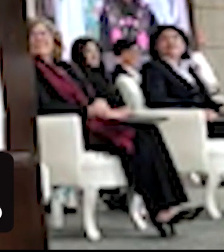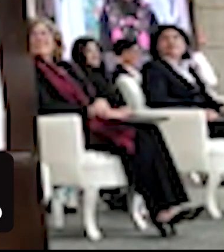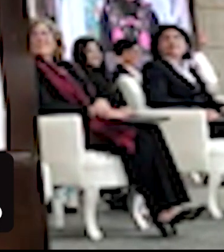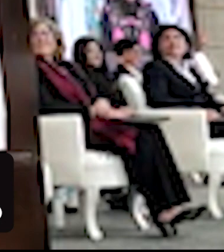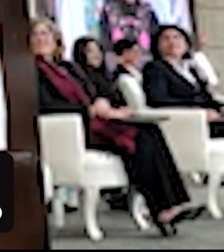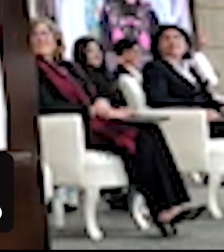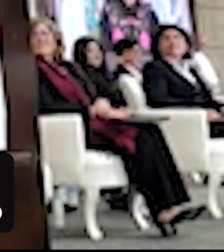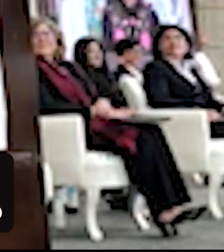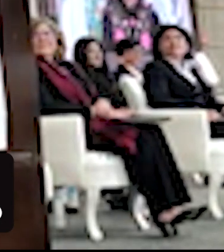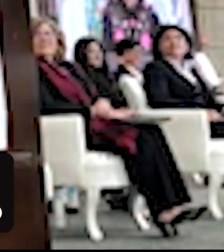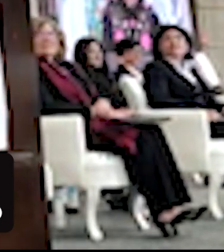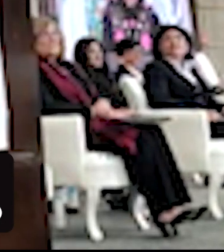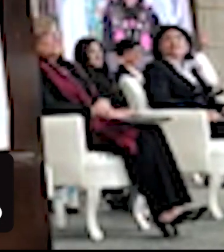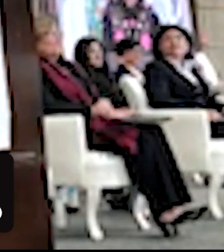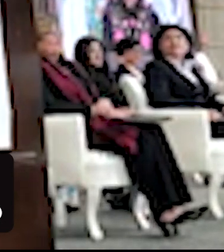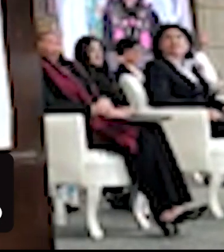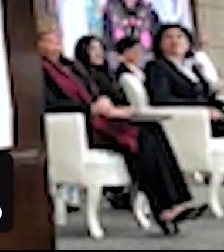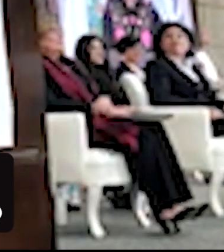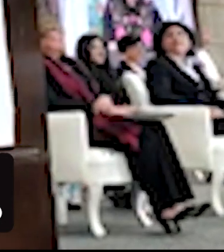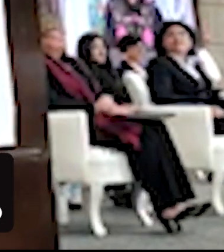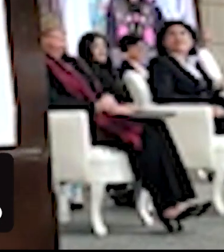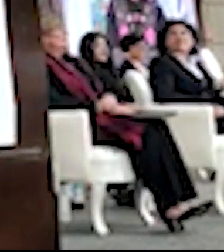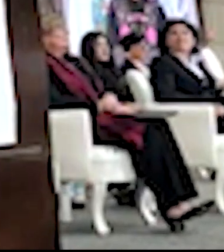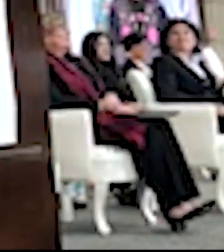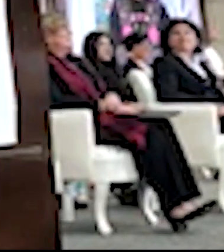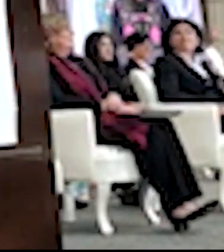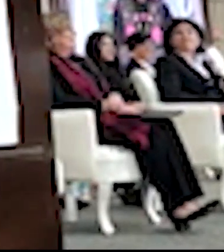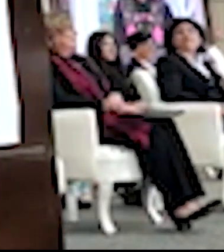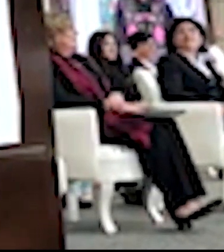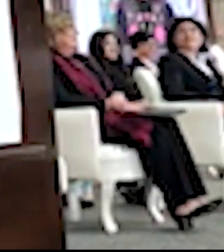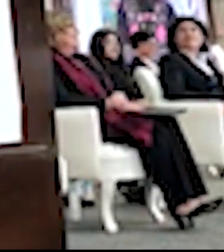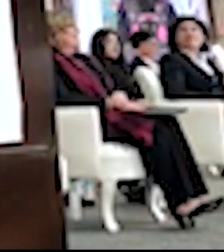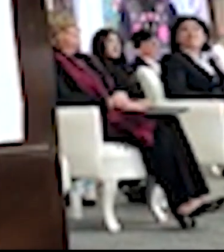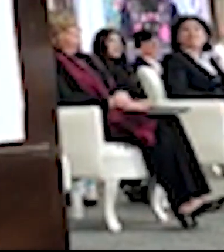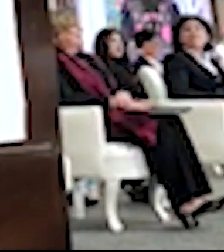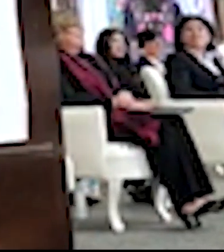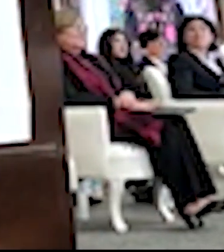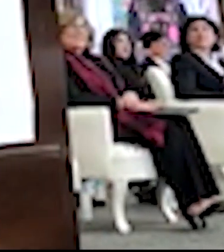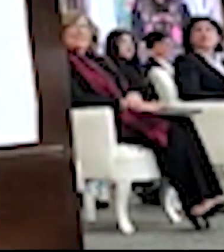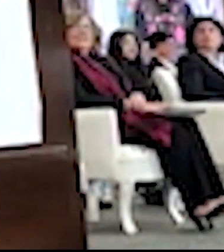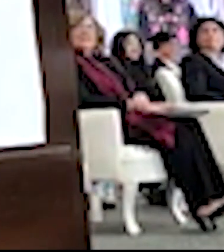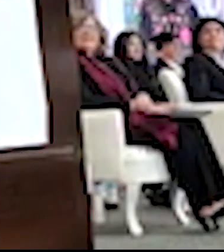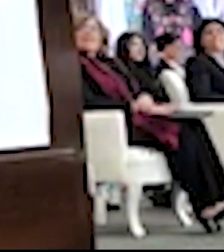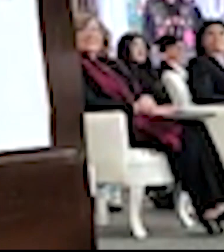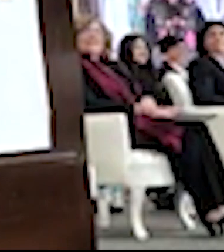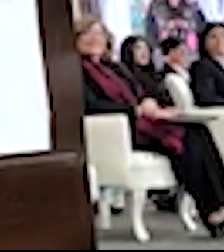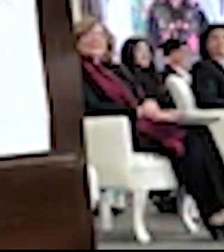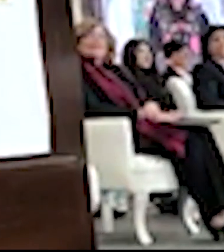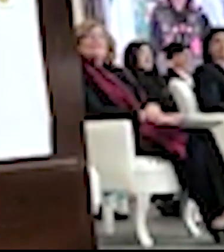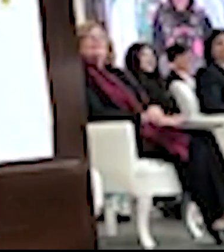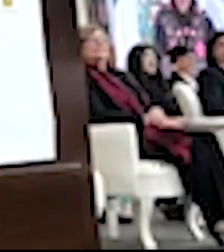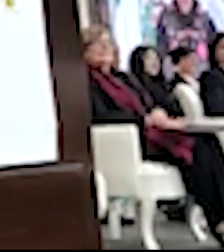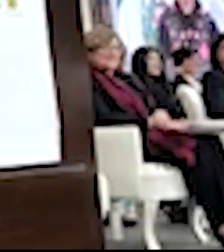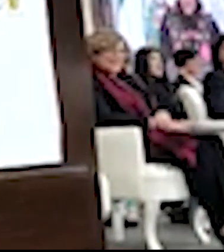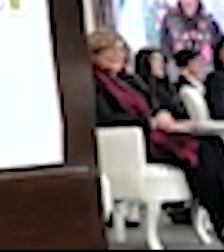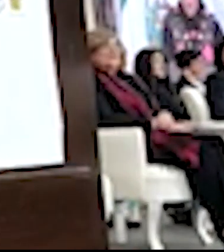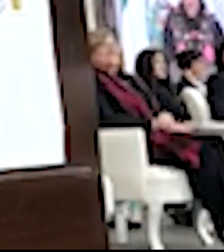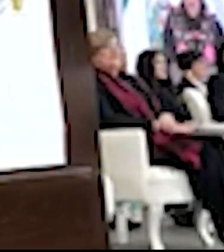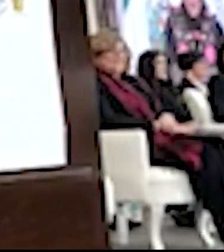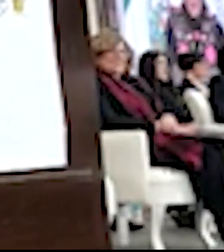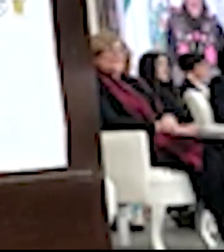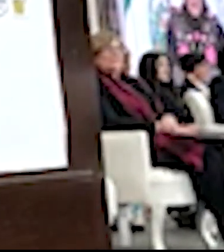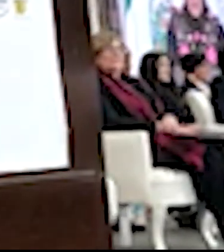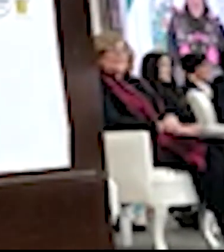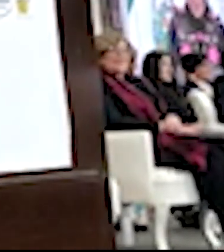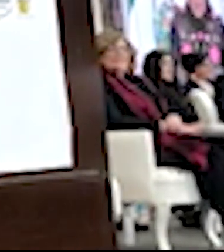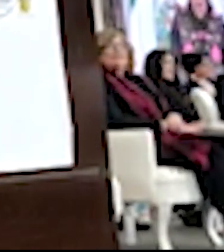Silvia Angélica Reza Cisneros, titular de la Dirección General de Desarrollo Humano y Servicio Profesional de Carrera de la Administración Pública Federal, fue